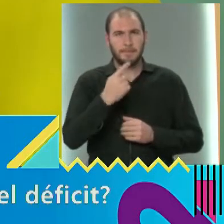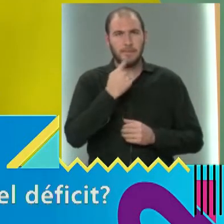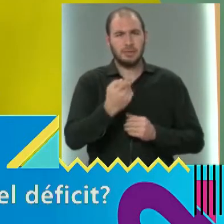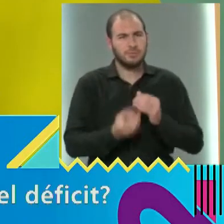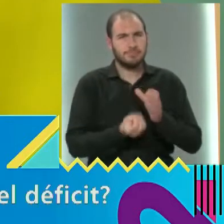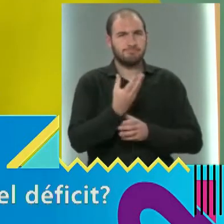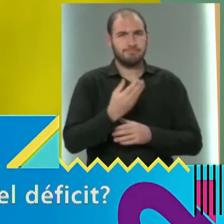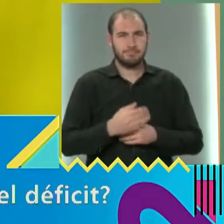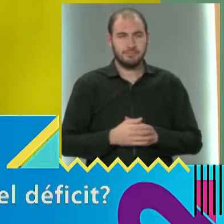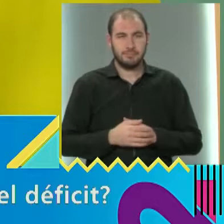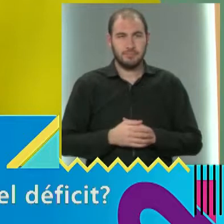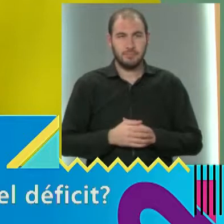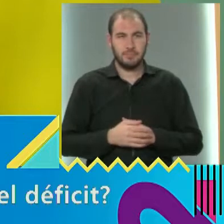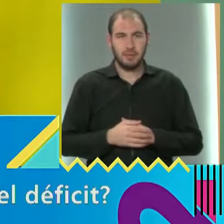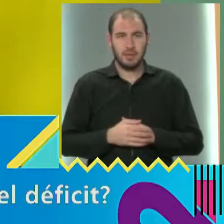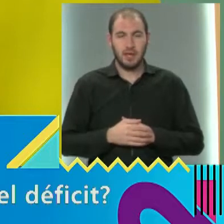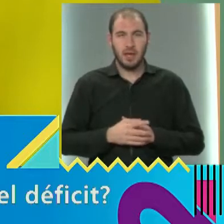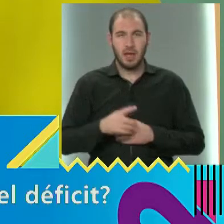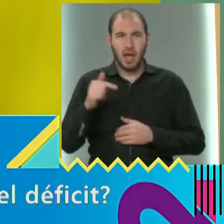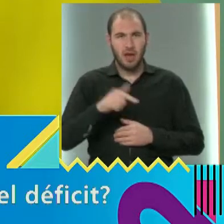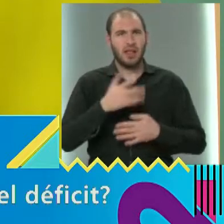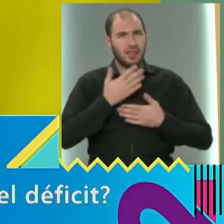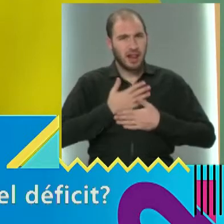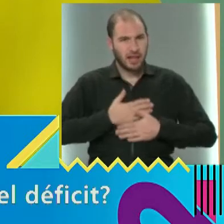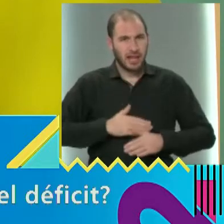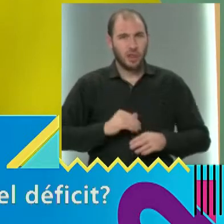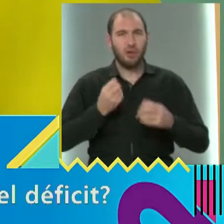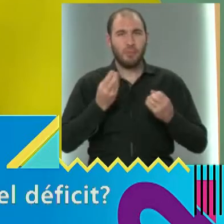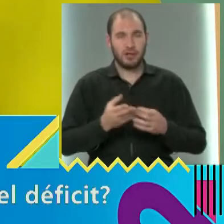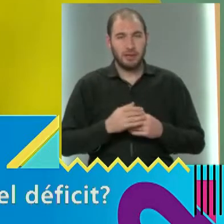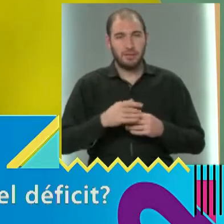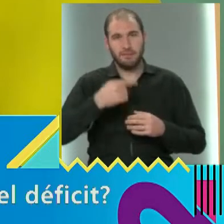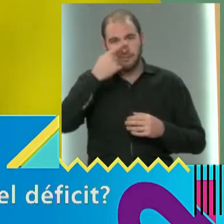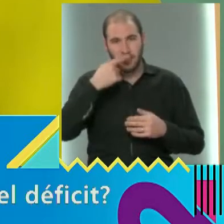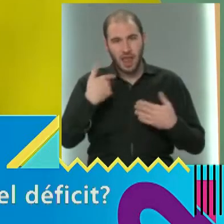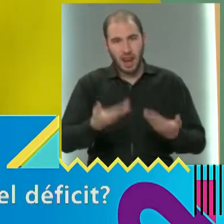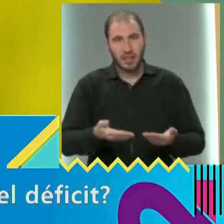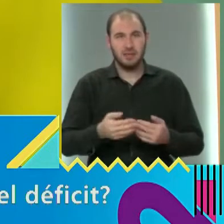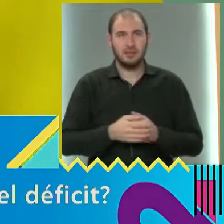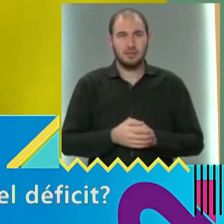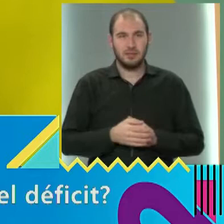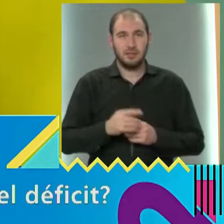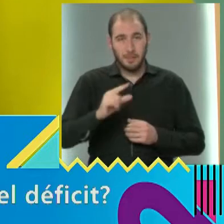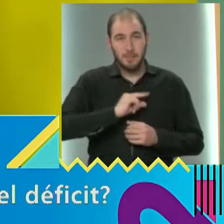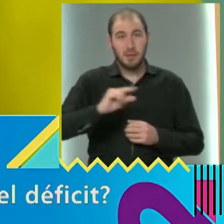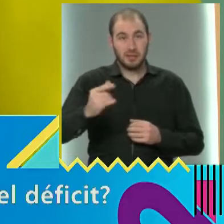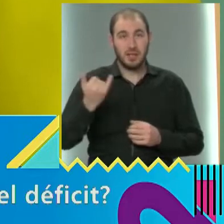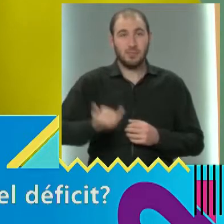pregunta, bueno, ahora estarás tranquilo porque por fin hay una línea de